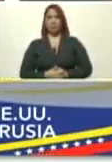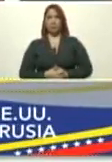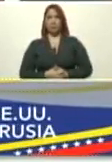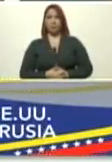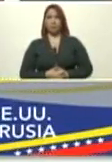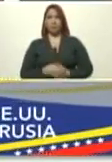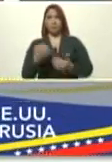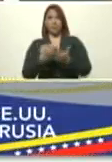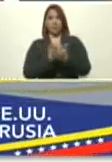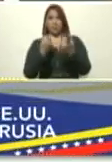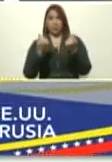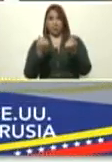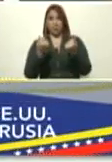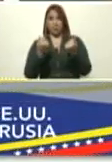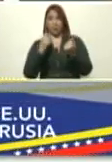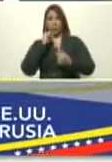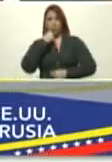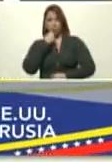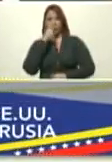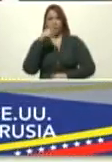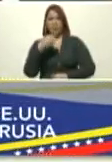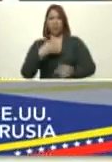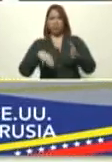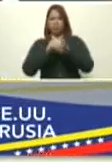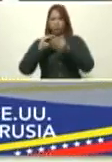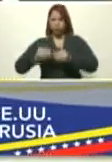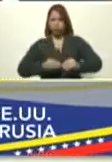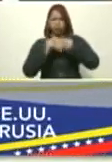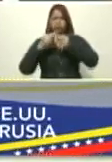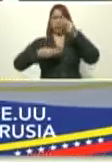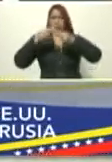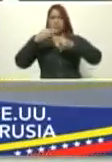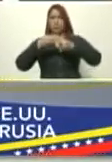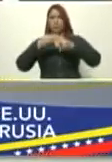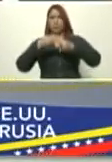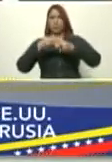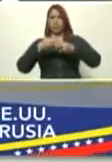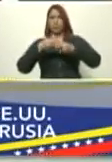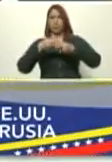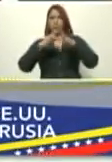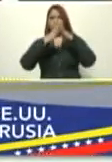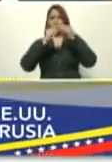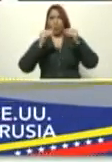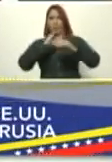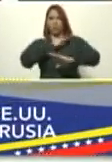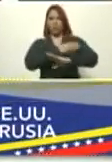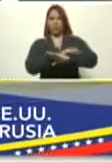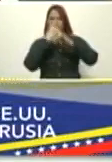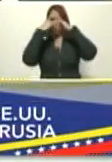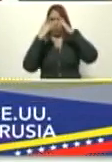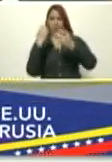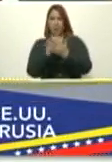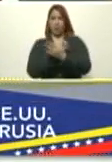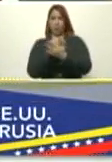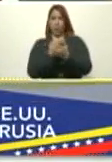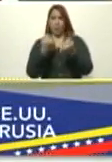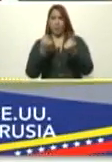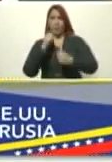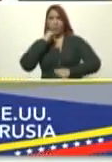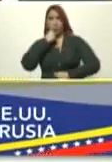de la economía rusa, una reconstrucción de toda la potencia de la economía rusa